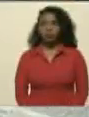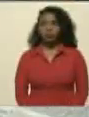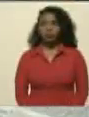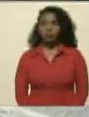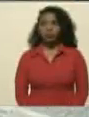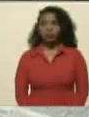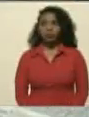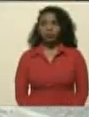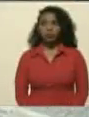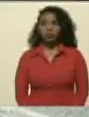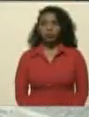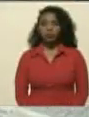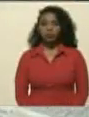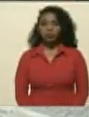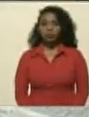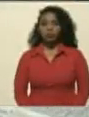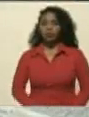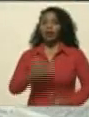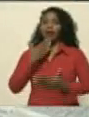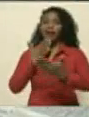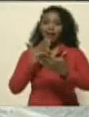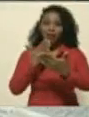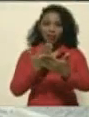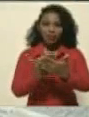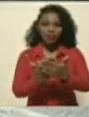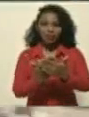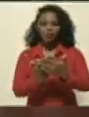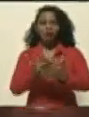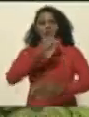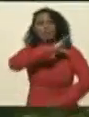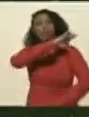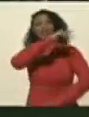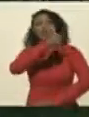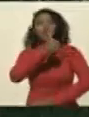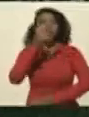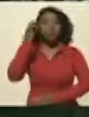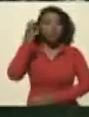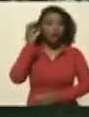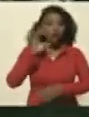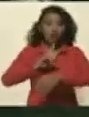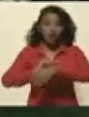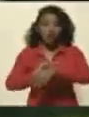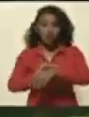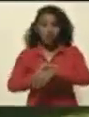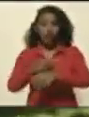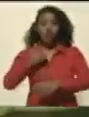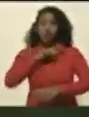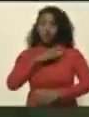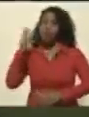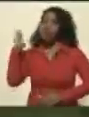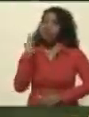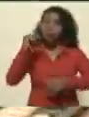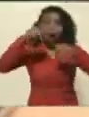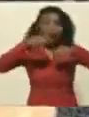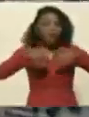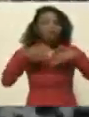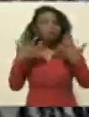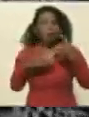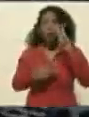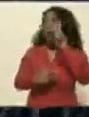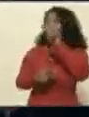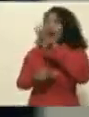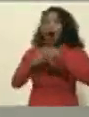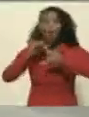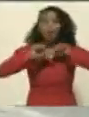años bueno muchísimas gracias directora eugenia encantada hemos venido acá a ver el